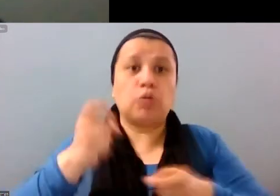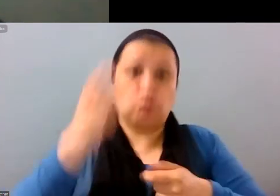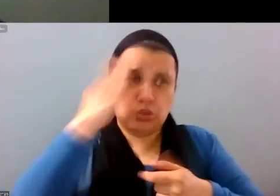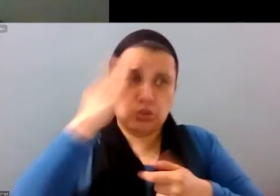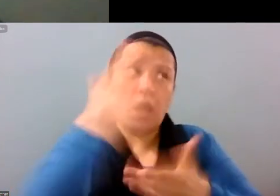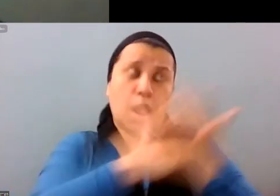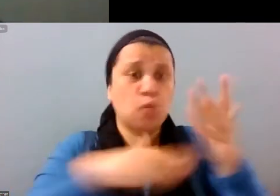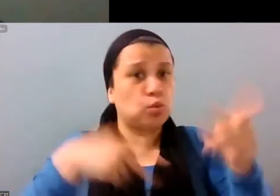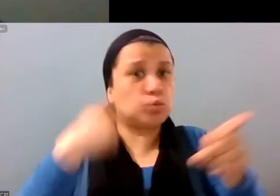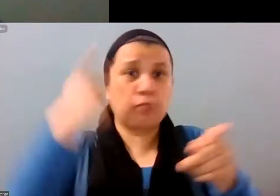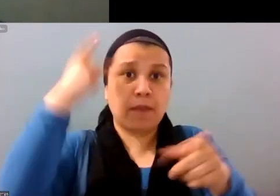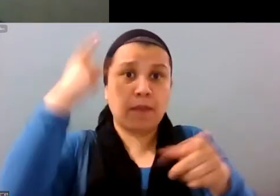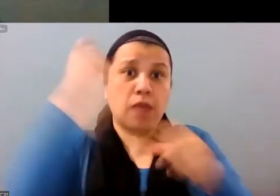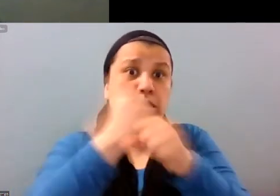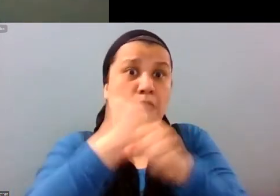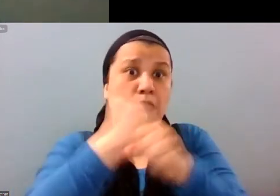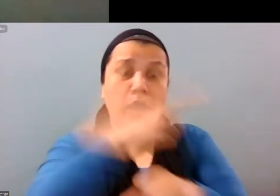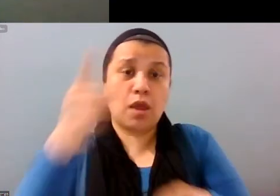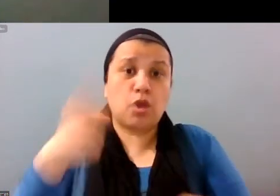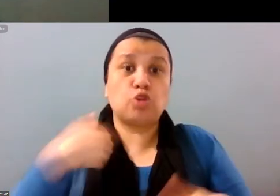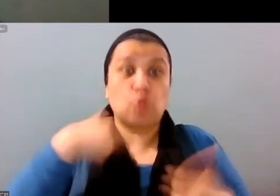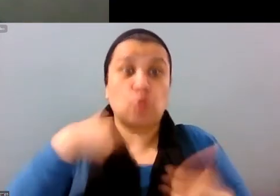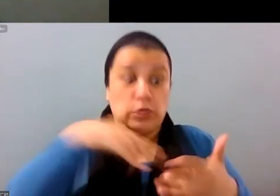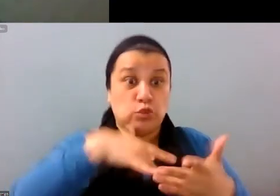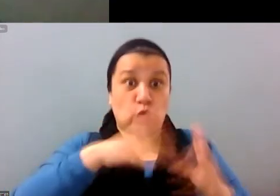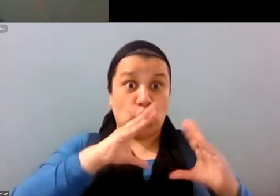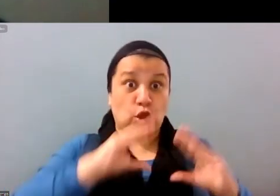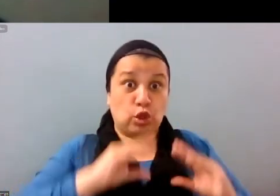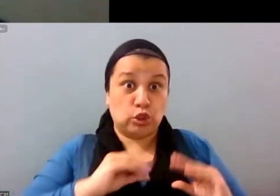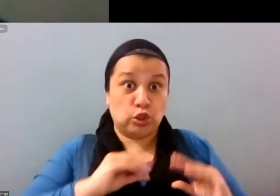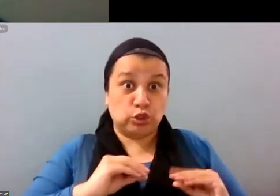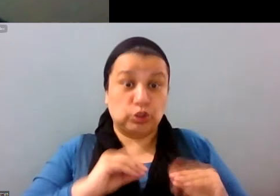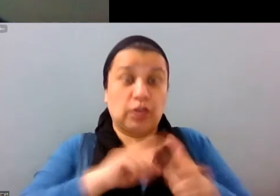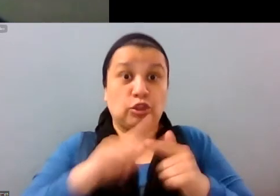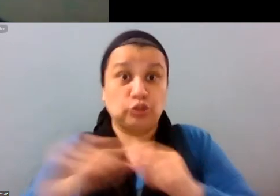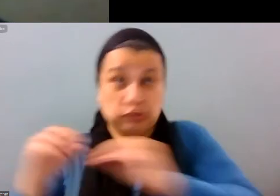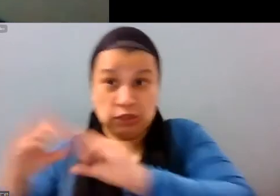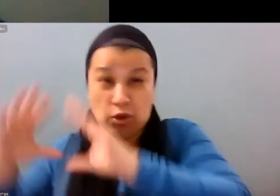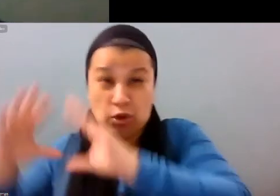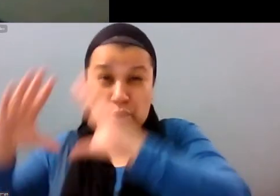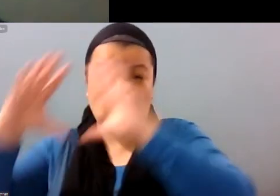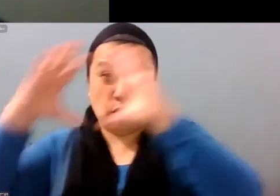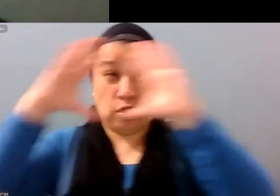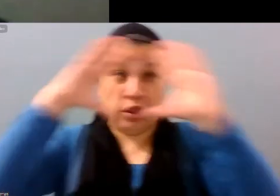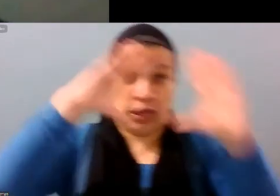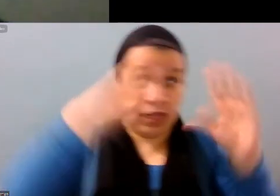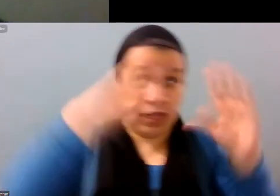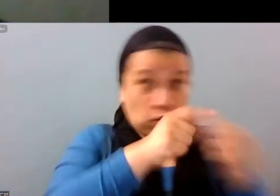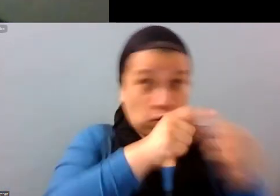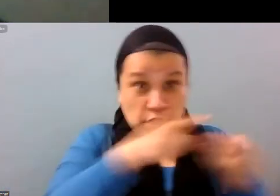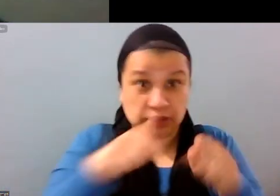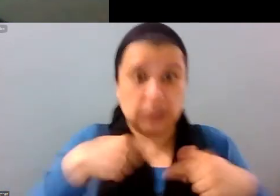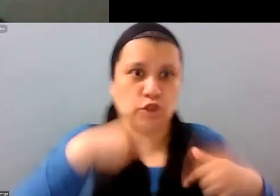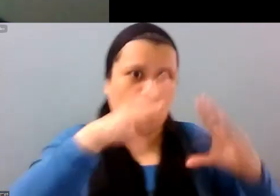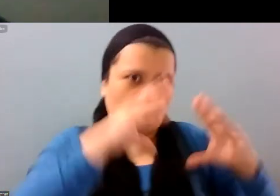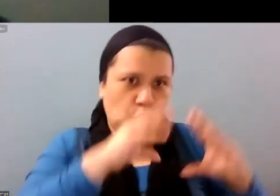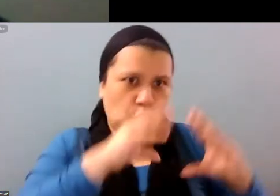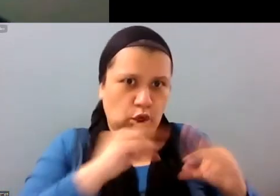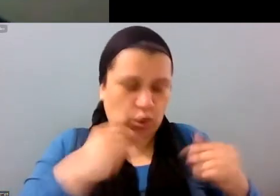trabajan yo estudio de noche entonces yo durante todo el día estoy con ellos y en las noches me dedico a mí